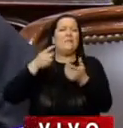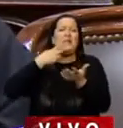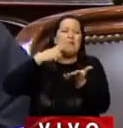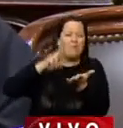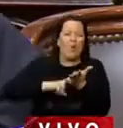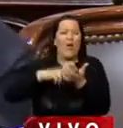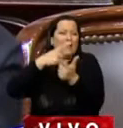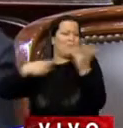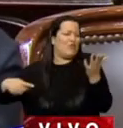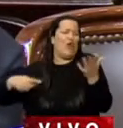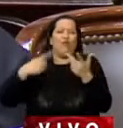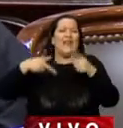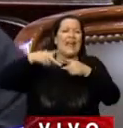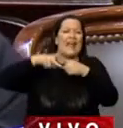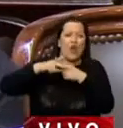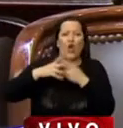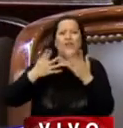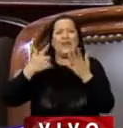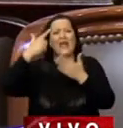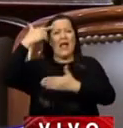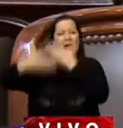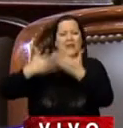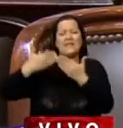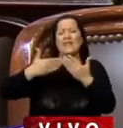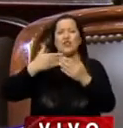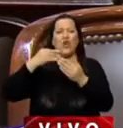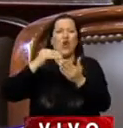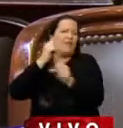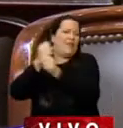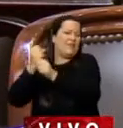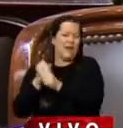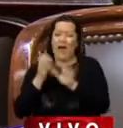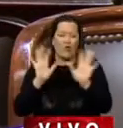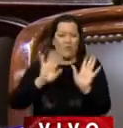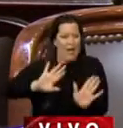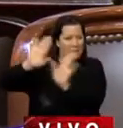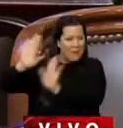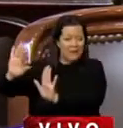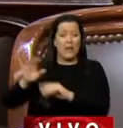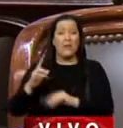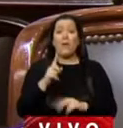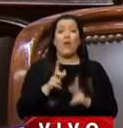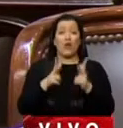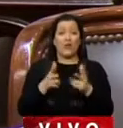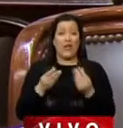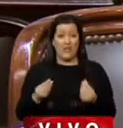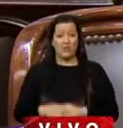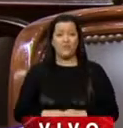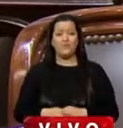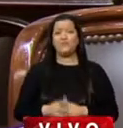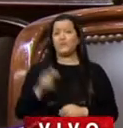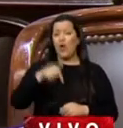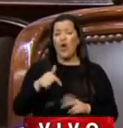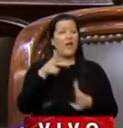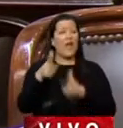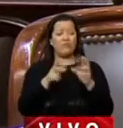un tema de escala, un tema de tecnología, de capacitación de empleo. Digo, pero en definitiva lo que estamos tratando